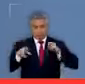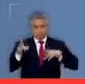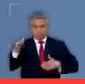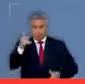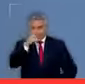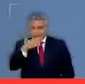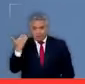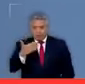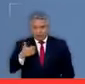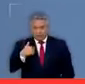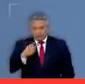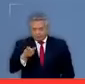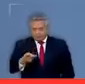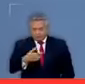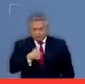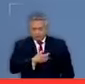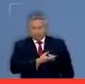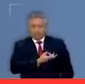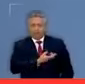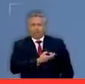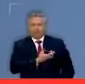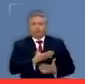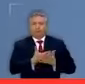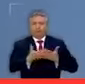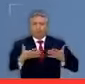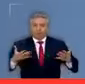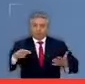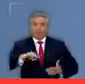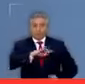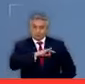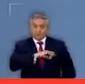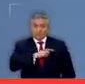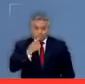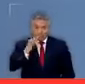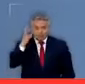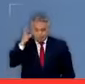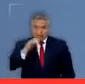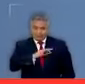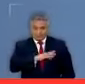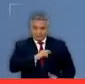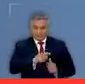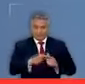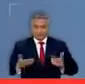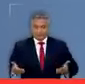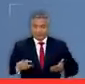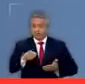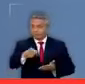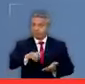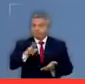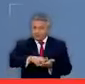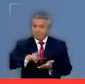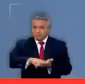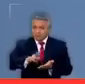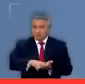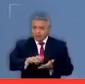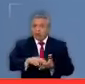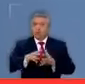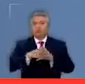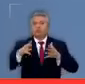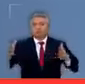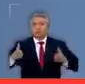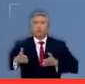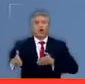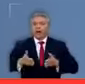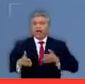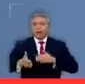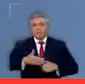tanto daño y tristeza le han provocado a los chilenos y chilenas. Es verdad que aún nos queda mucho camino por